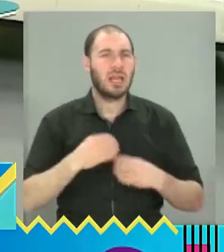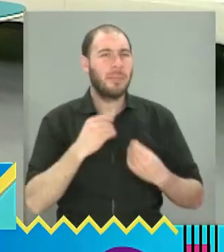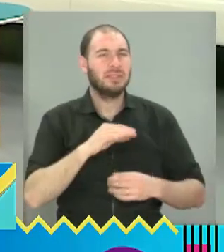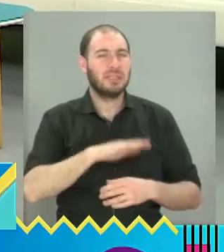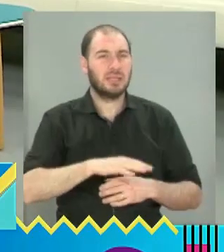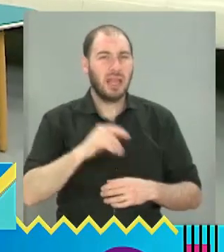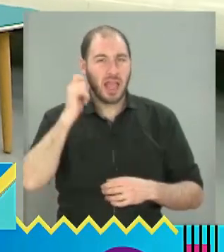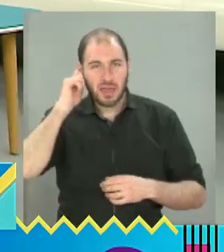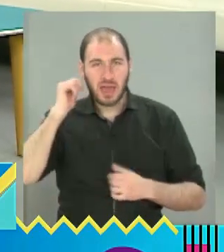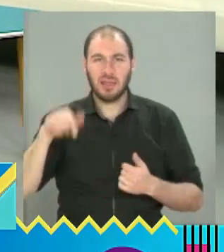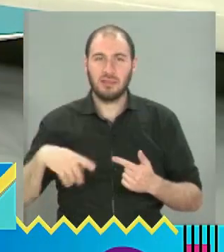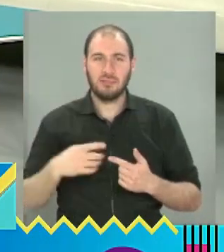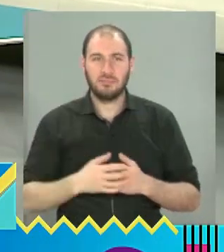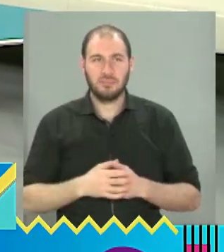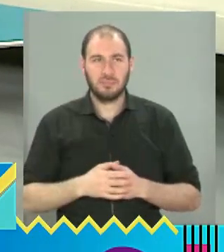La edad,